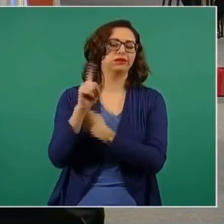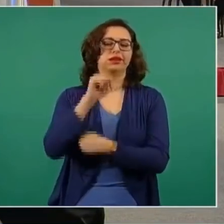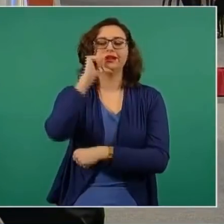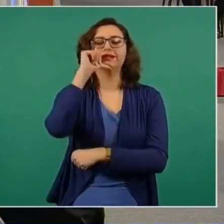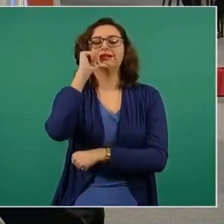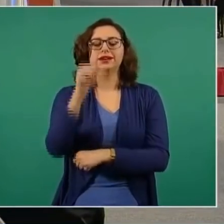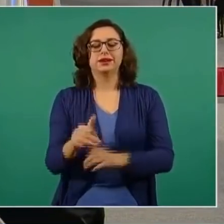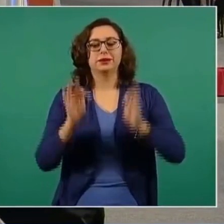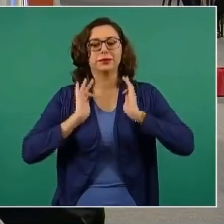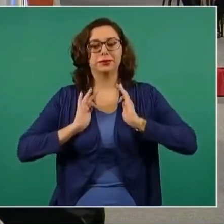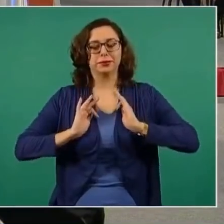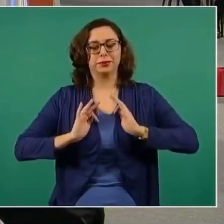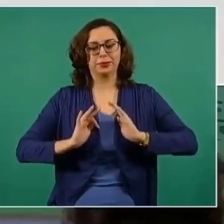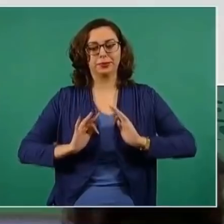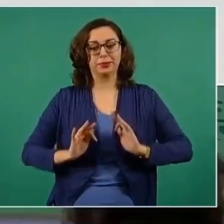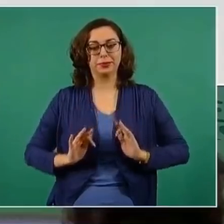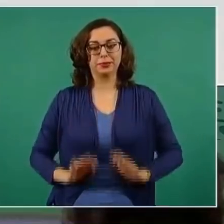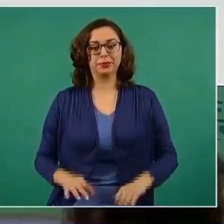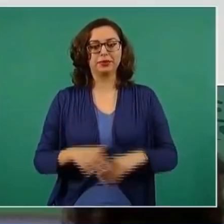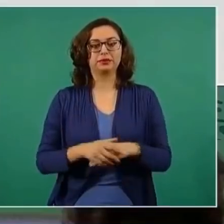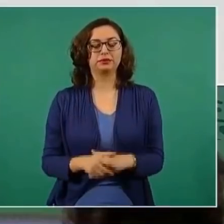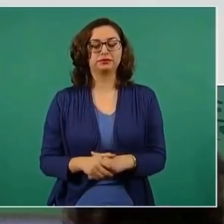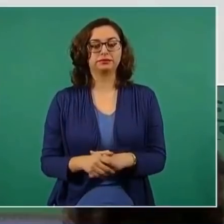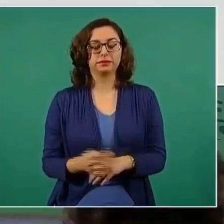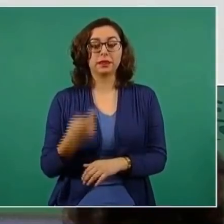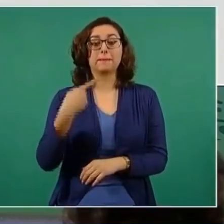Pero no solo esto.